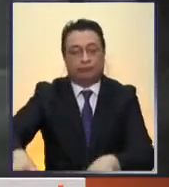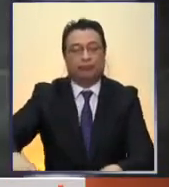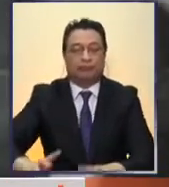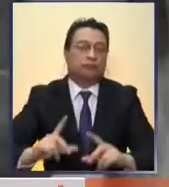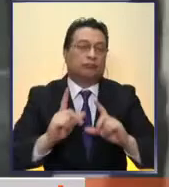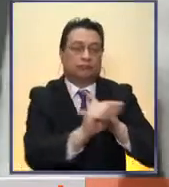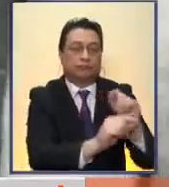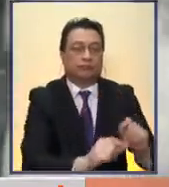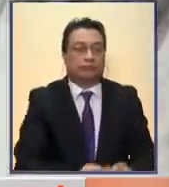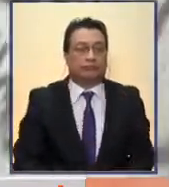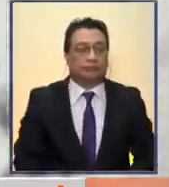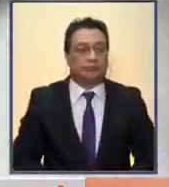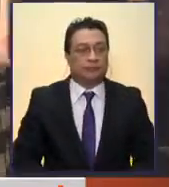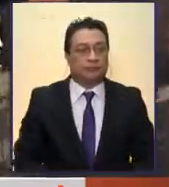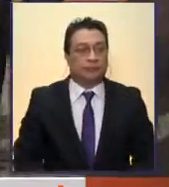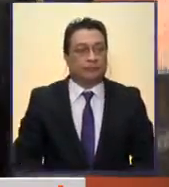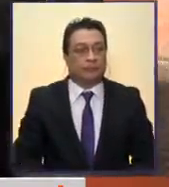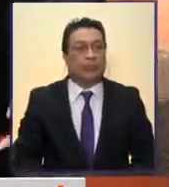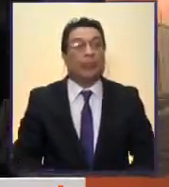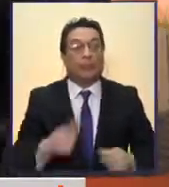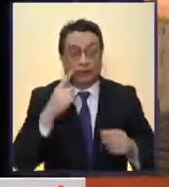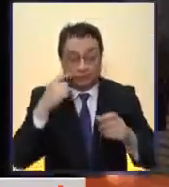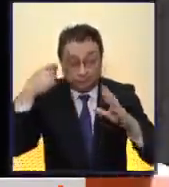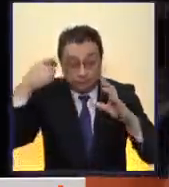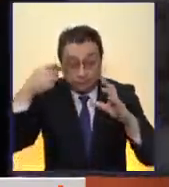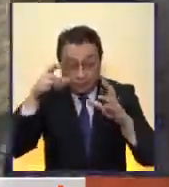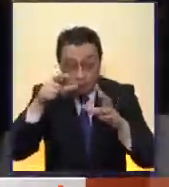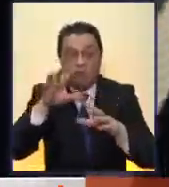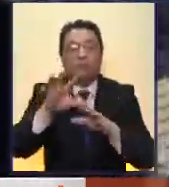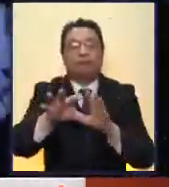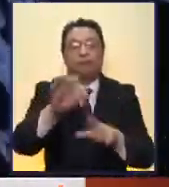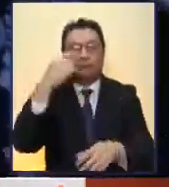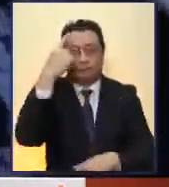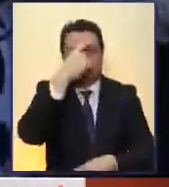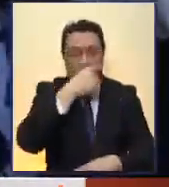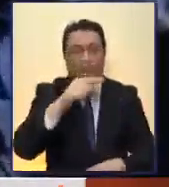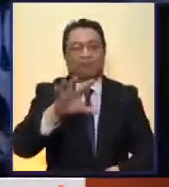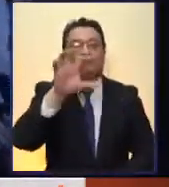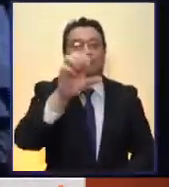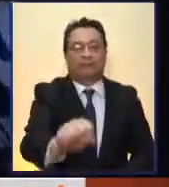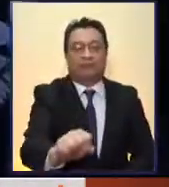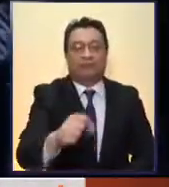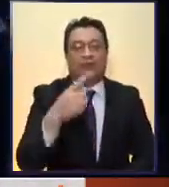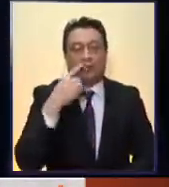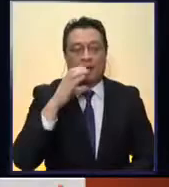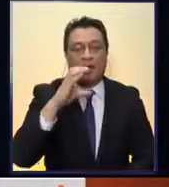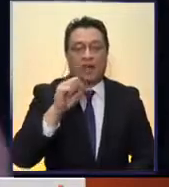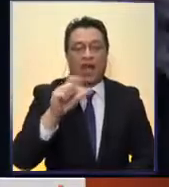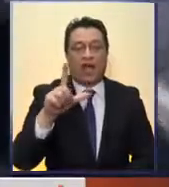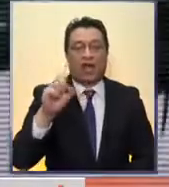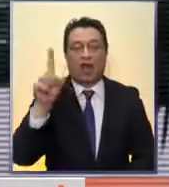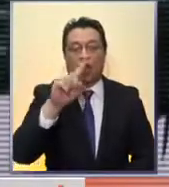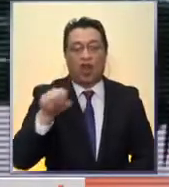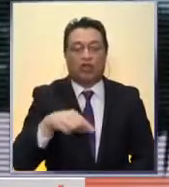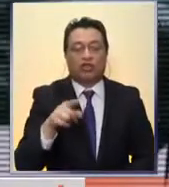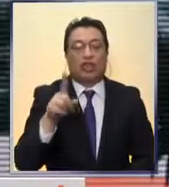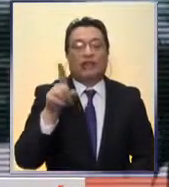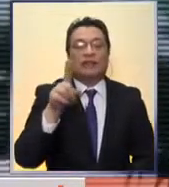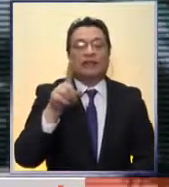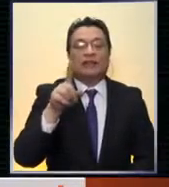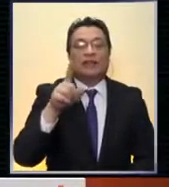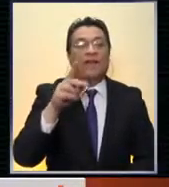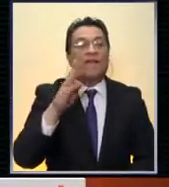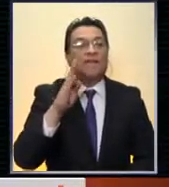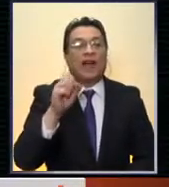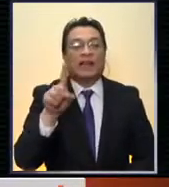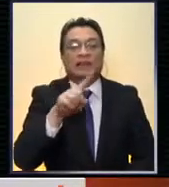el análisis de las cámaras de seguridad, se logró identificar al líder del grupo criminal, Carlos Bastián Prusin Saavedra, de 29 años,